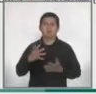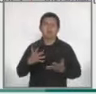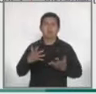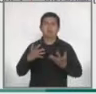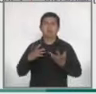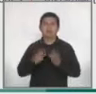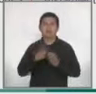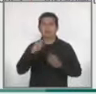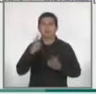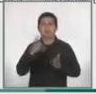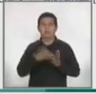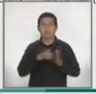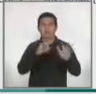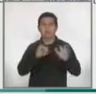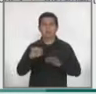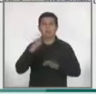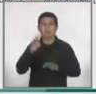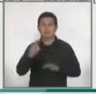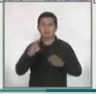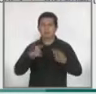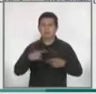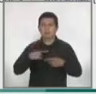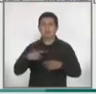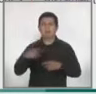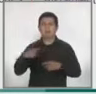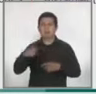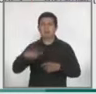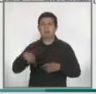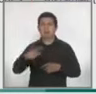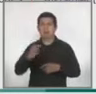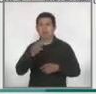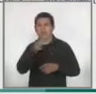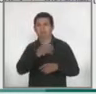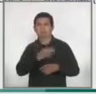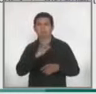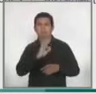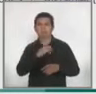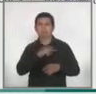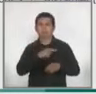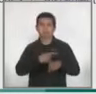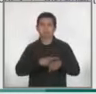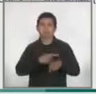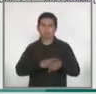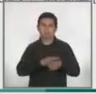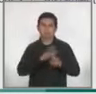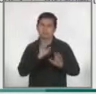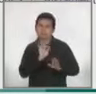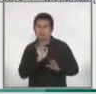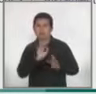tenemos 21,601 casos notificados, dentro de los cuales